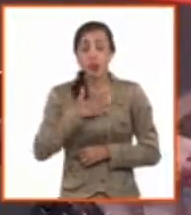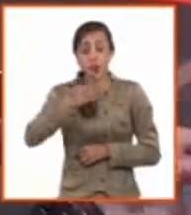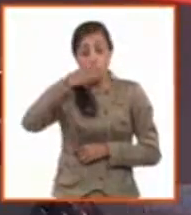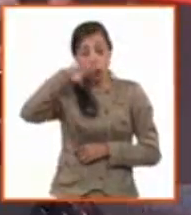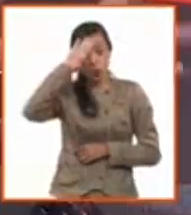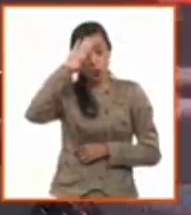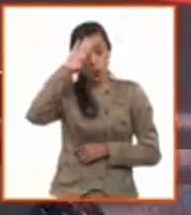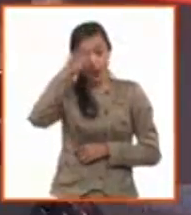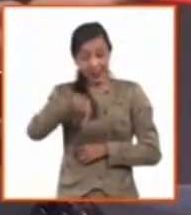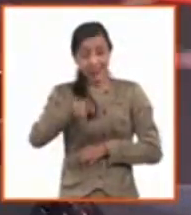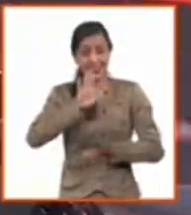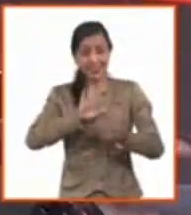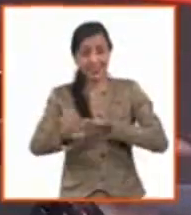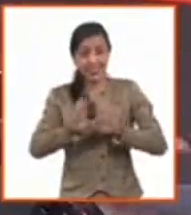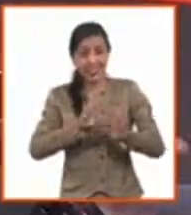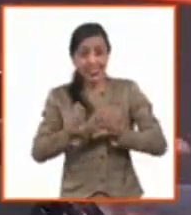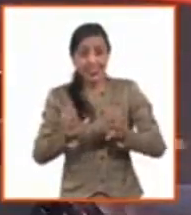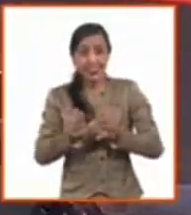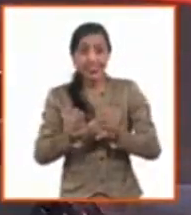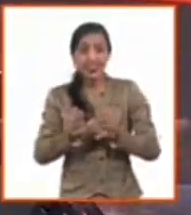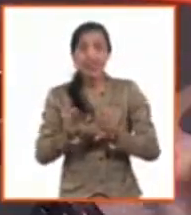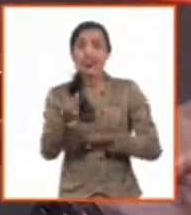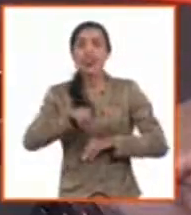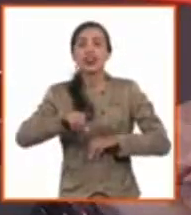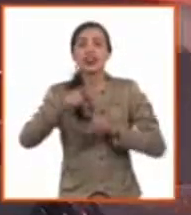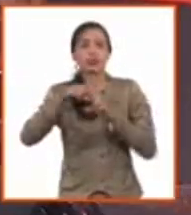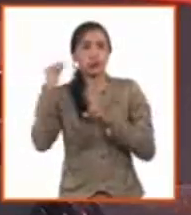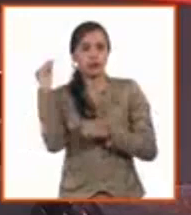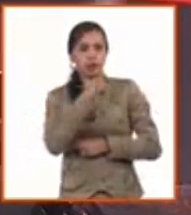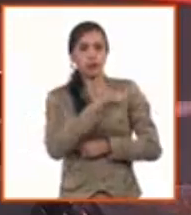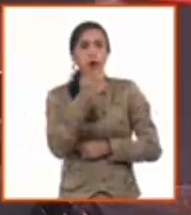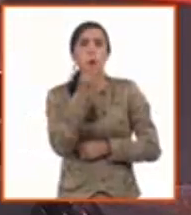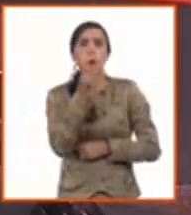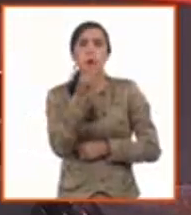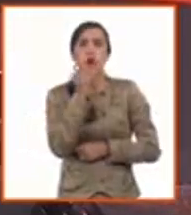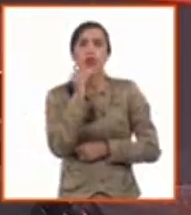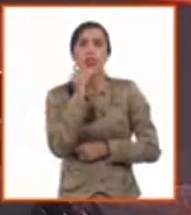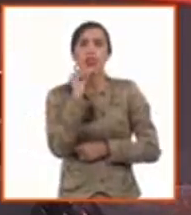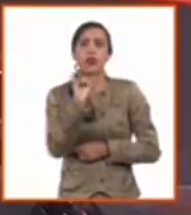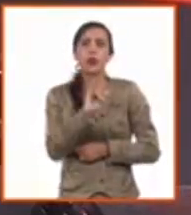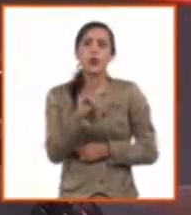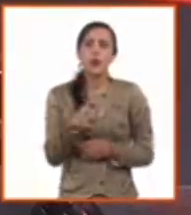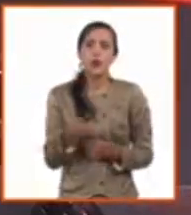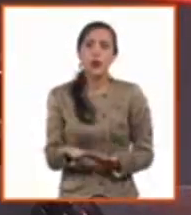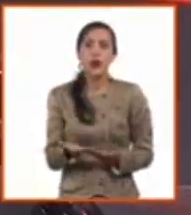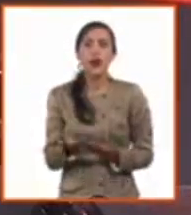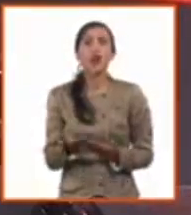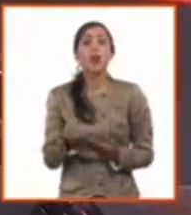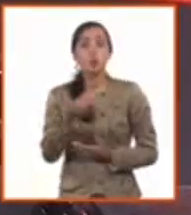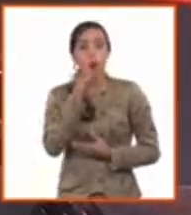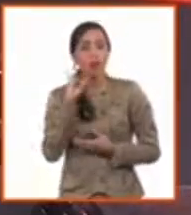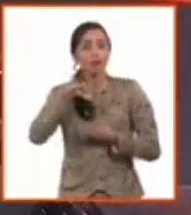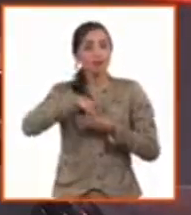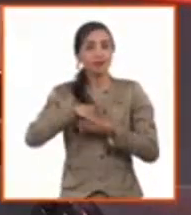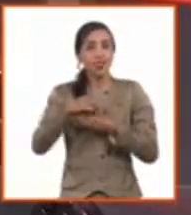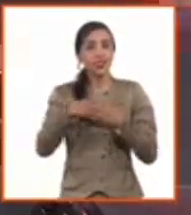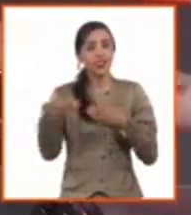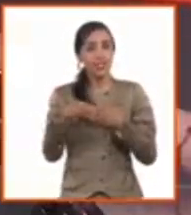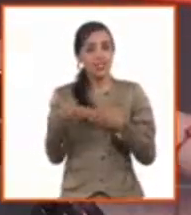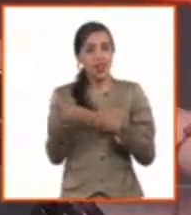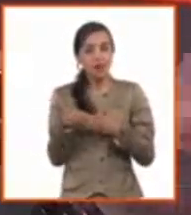le ha dado el país desde esta tienda de este soporte esta plataforma tecnológica de ingresar divisa